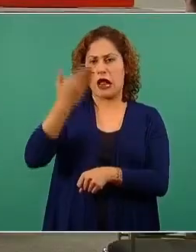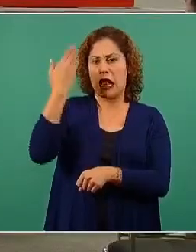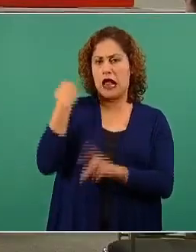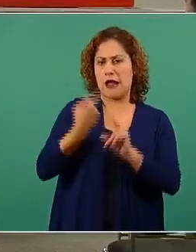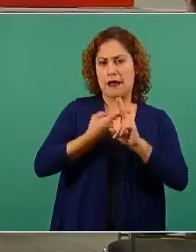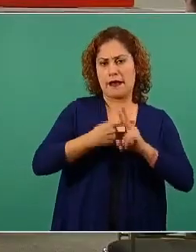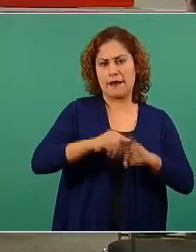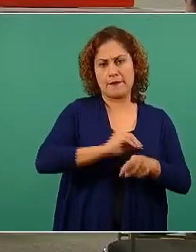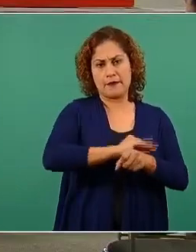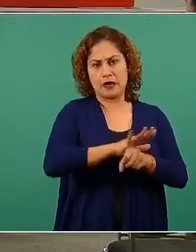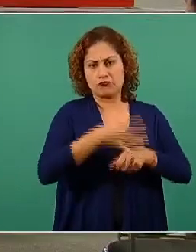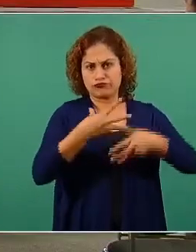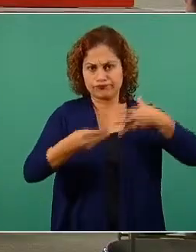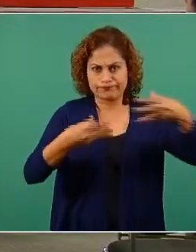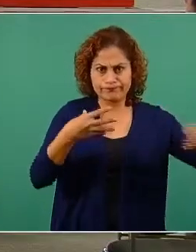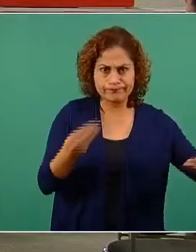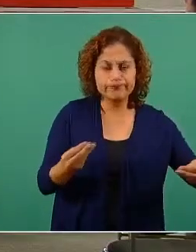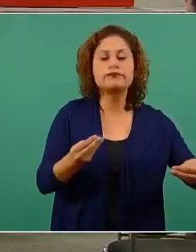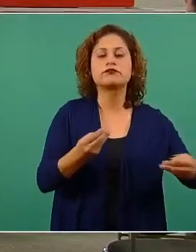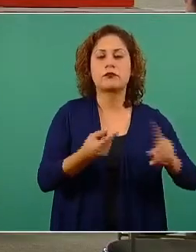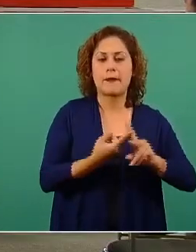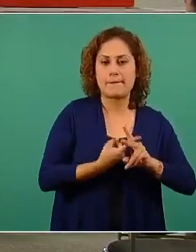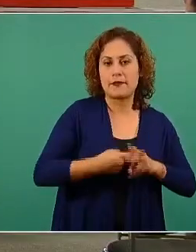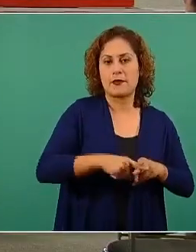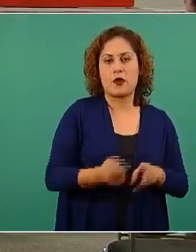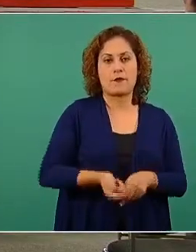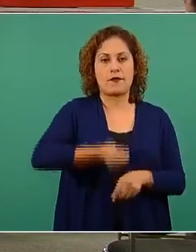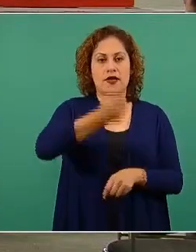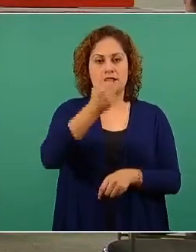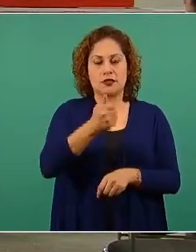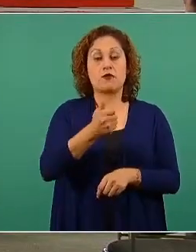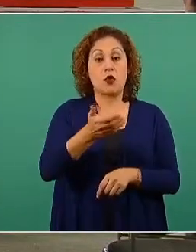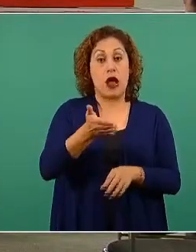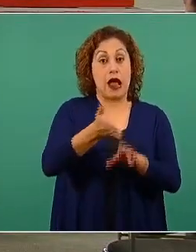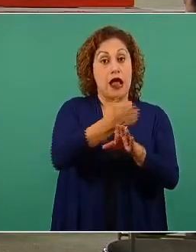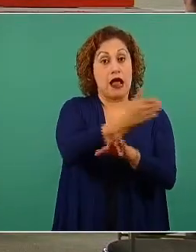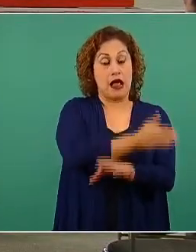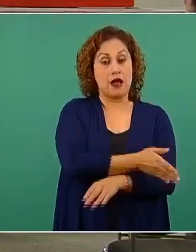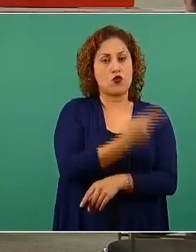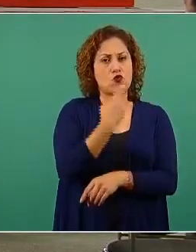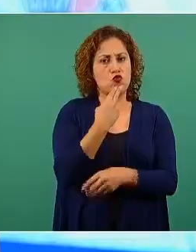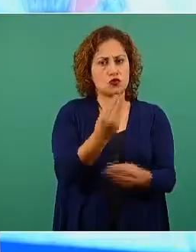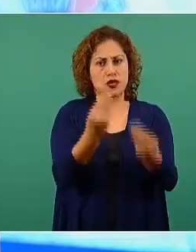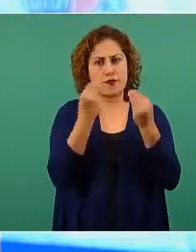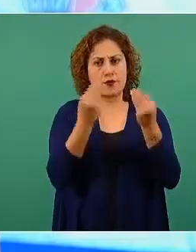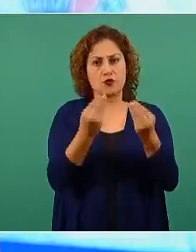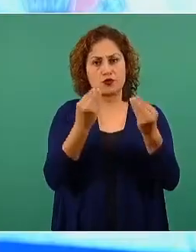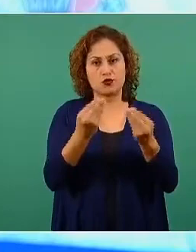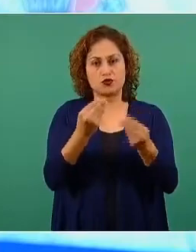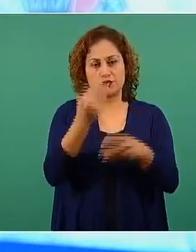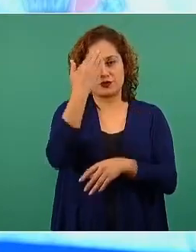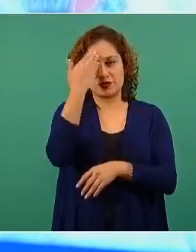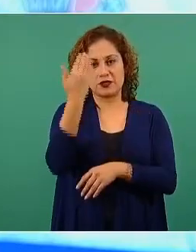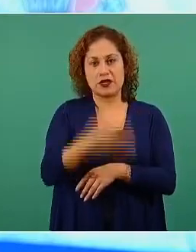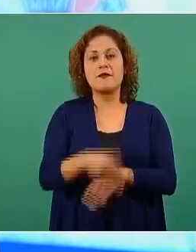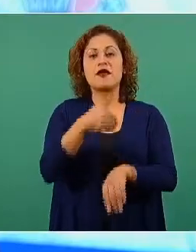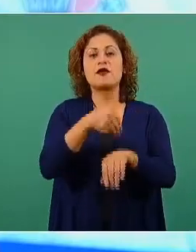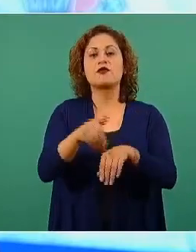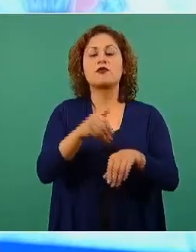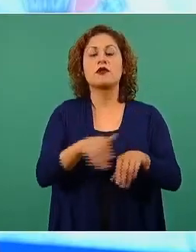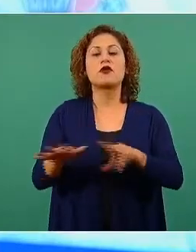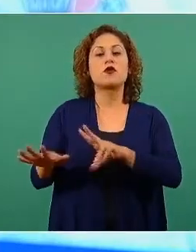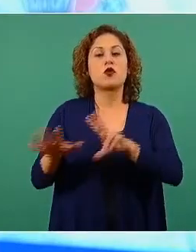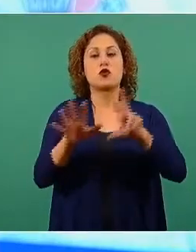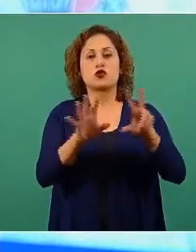Uno de los que fueron muy utilizados en la parte más activa de la epidemia fue el número 800 de la Unidad